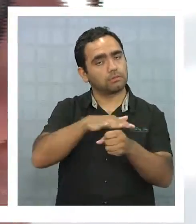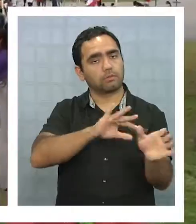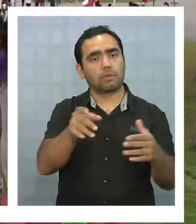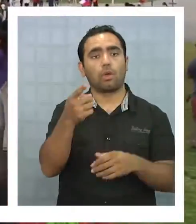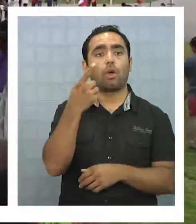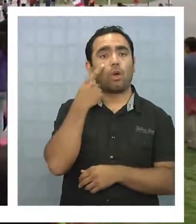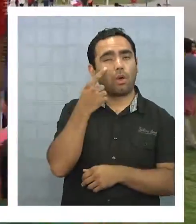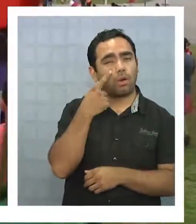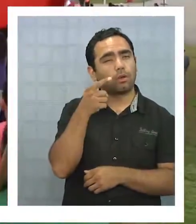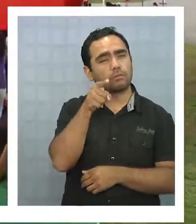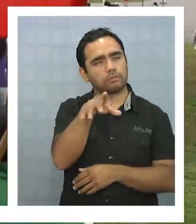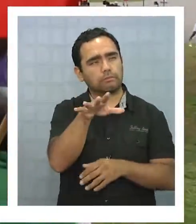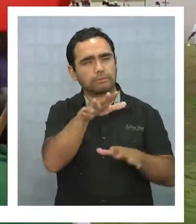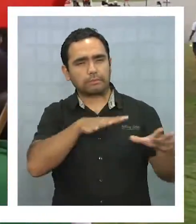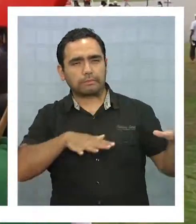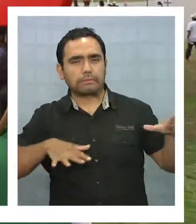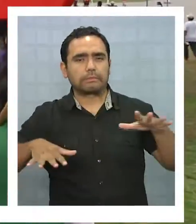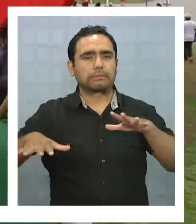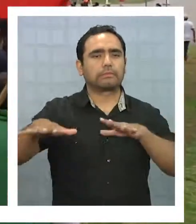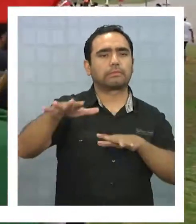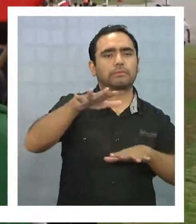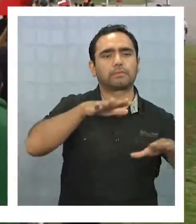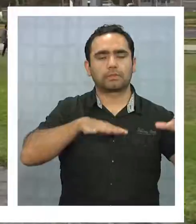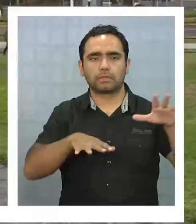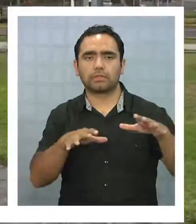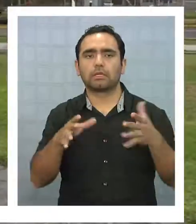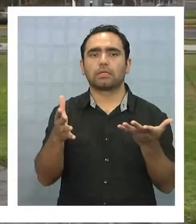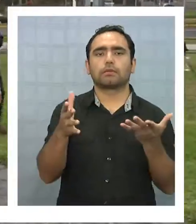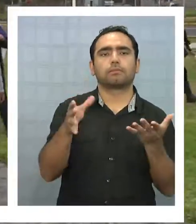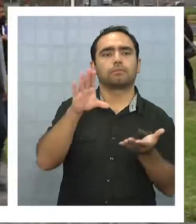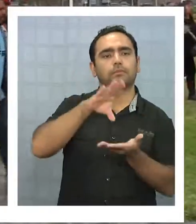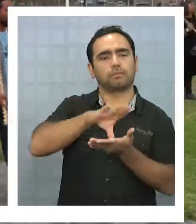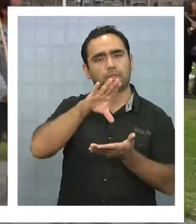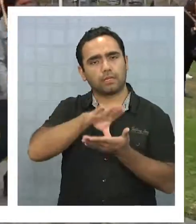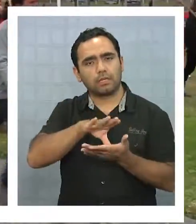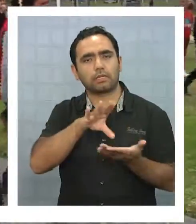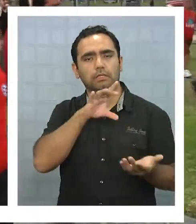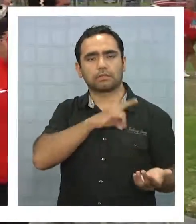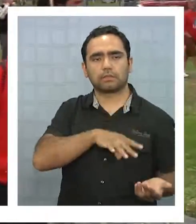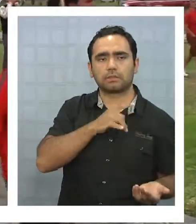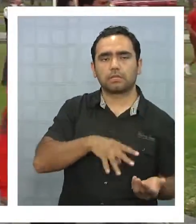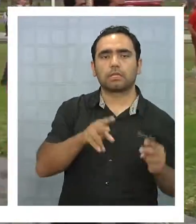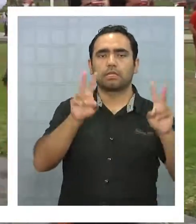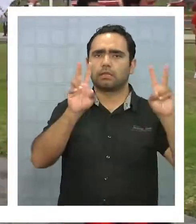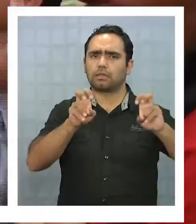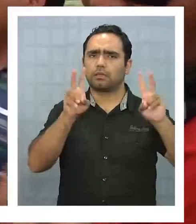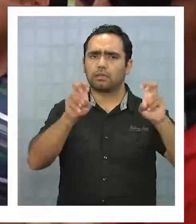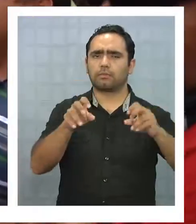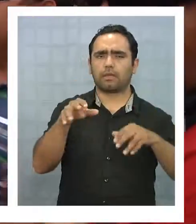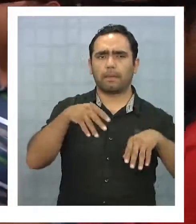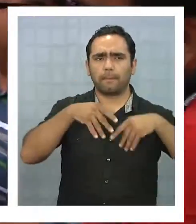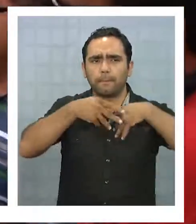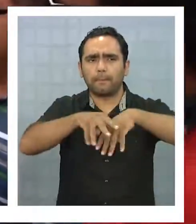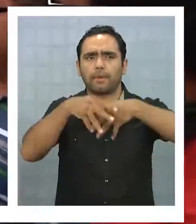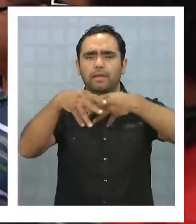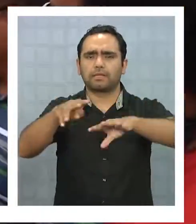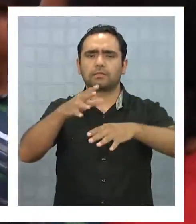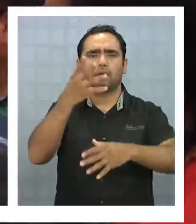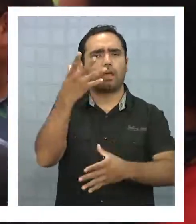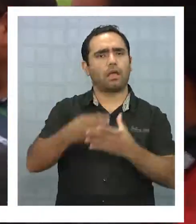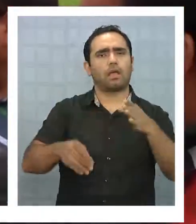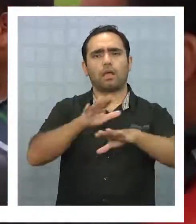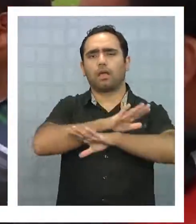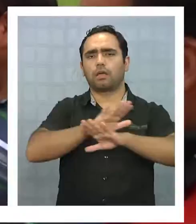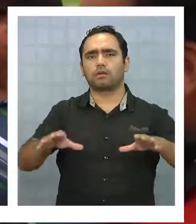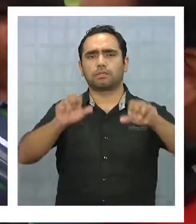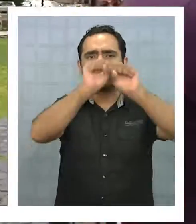Conocida es la agitación mediática y social que ha movilizado a nuestro país durante el último tiempo respecto de las marchas que buscan terminar con el actual sistema